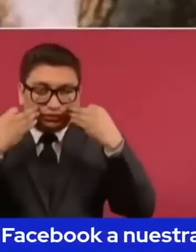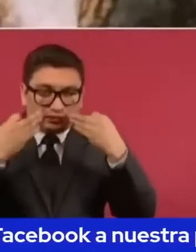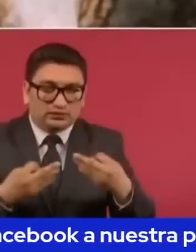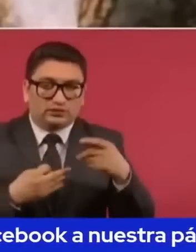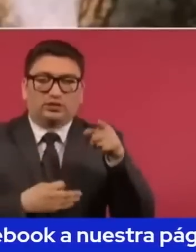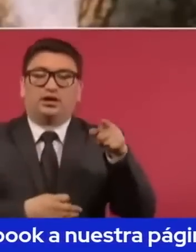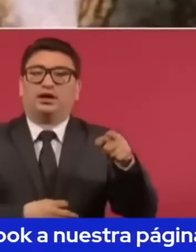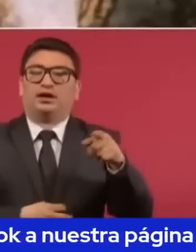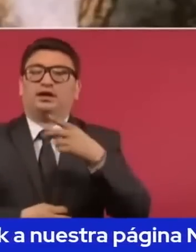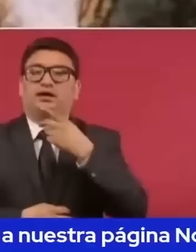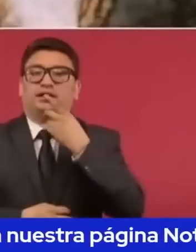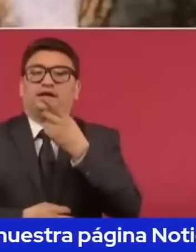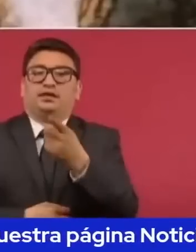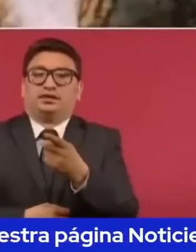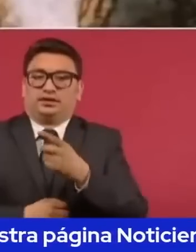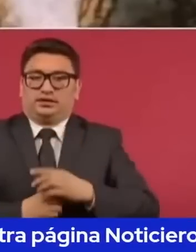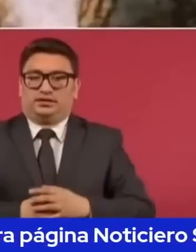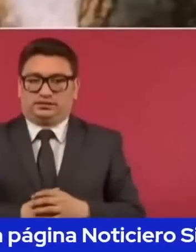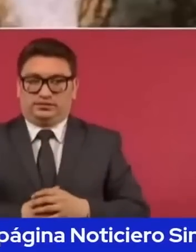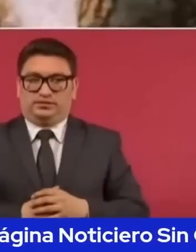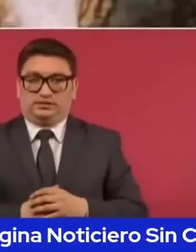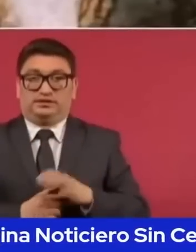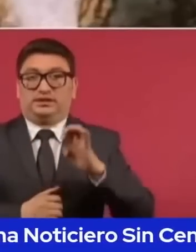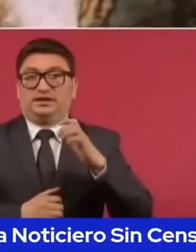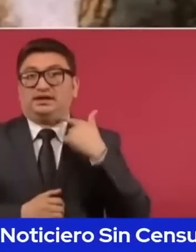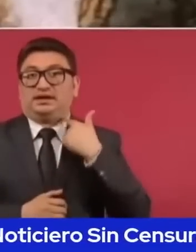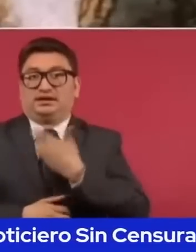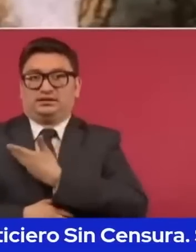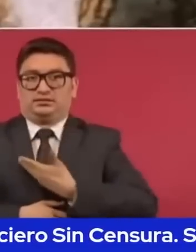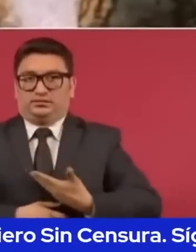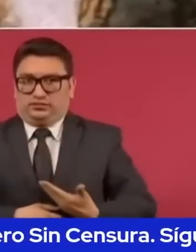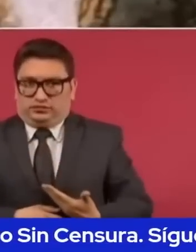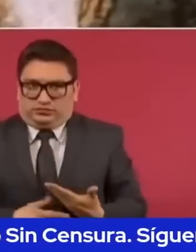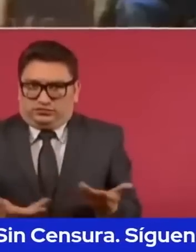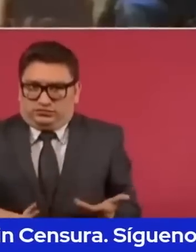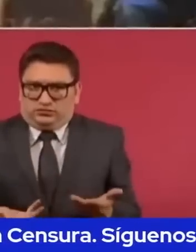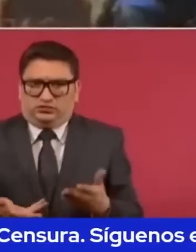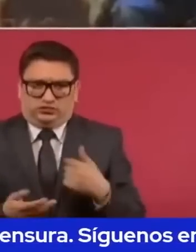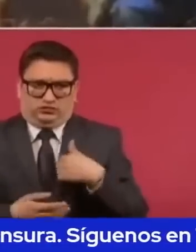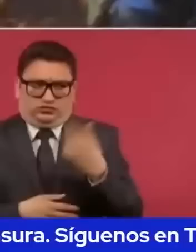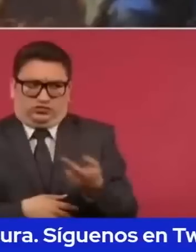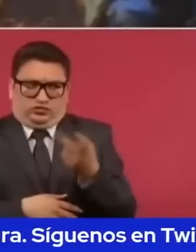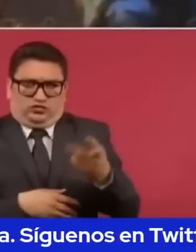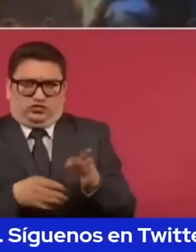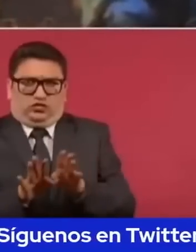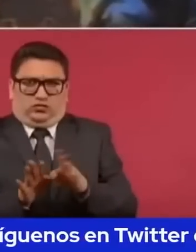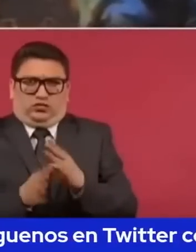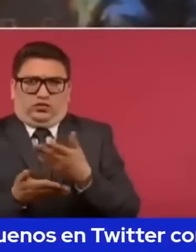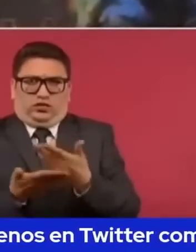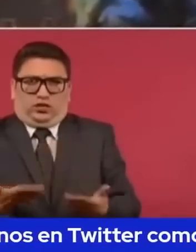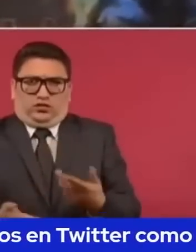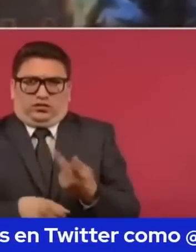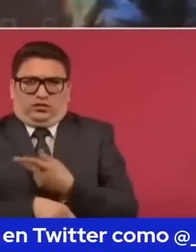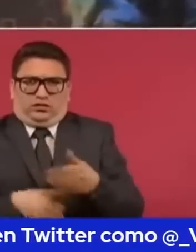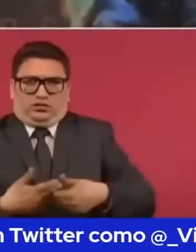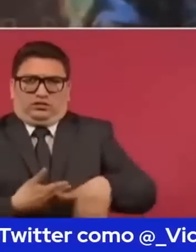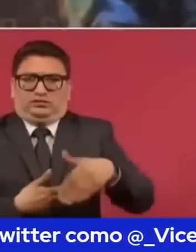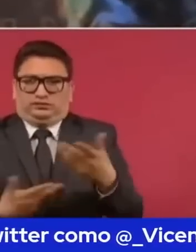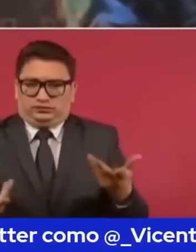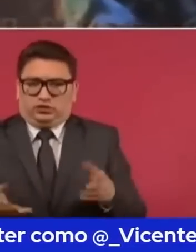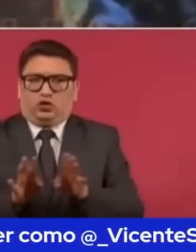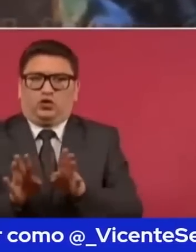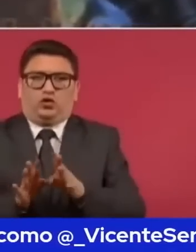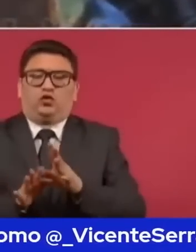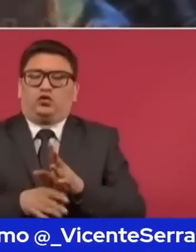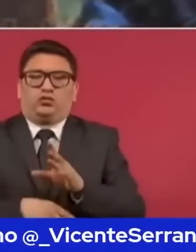que incluso mencionan expresidentes. Y entonces, pues le pregunté, ¿y entonces qué va a pasar? ¿Cómo se va a